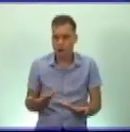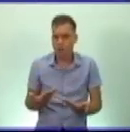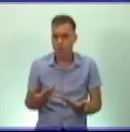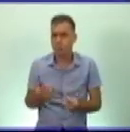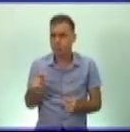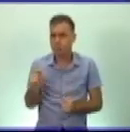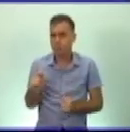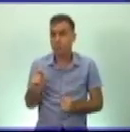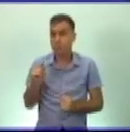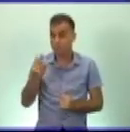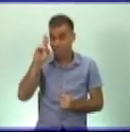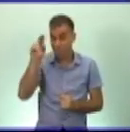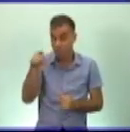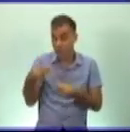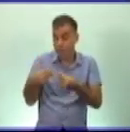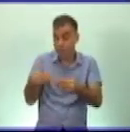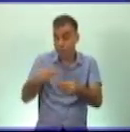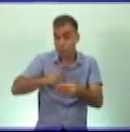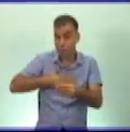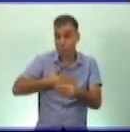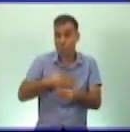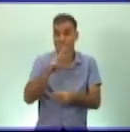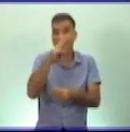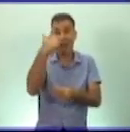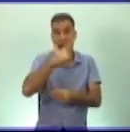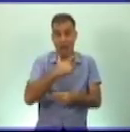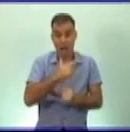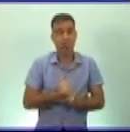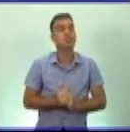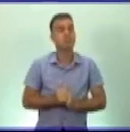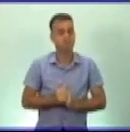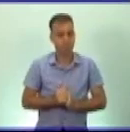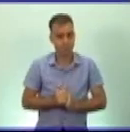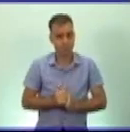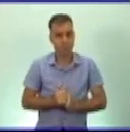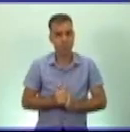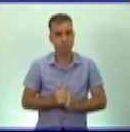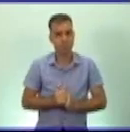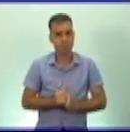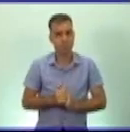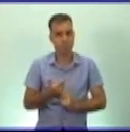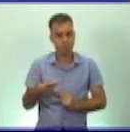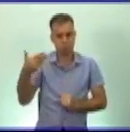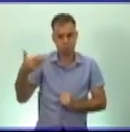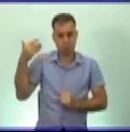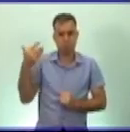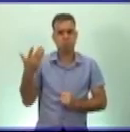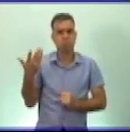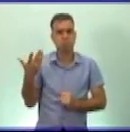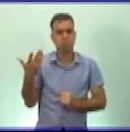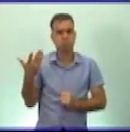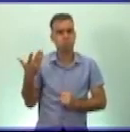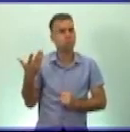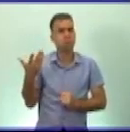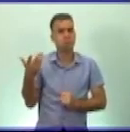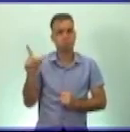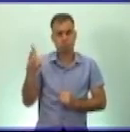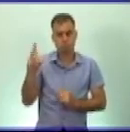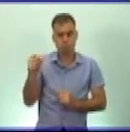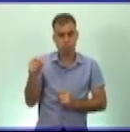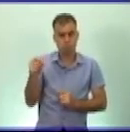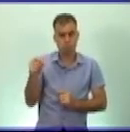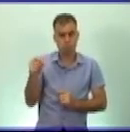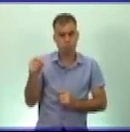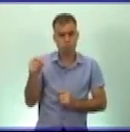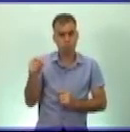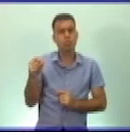elemento metálico del grupo 3A, y ya habíamos dicho con anterioridad en otros encuentros que el número de oxidación de los